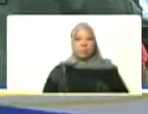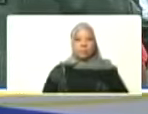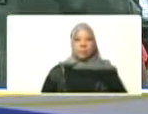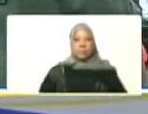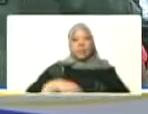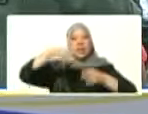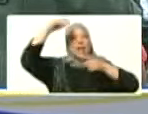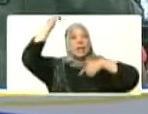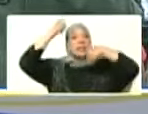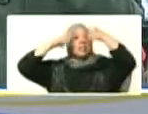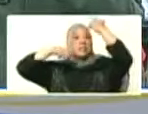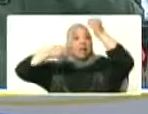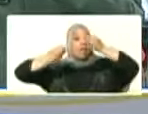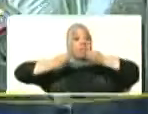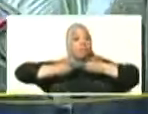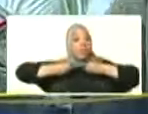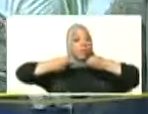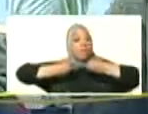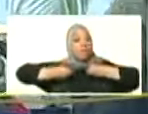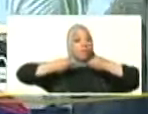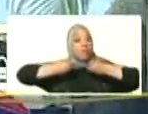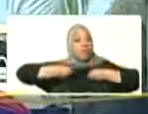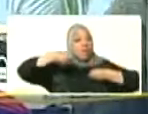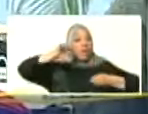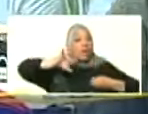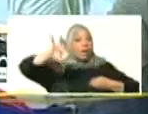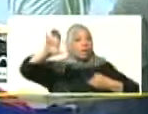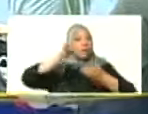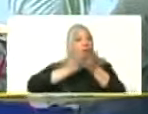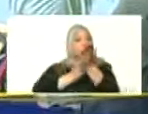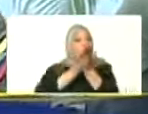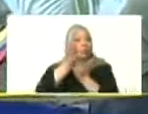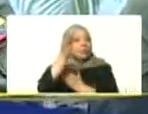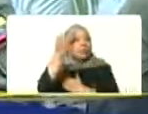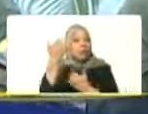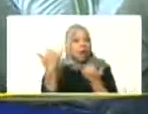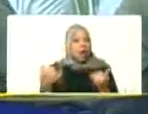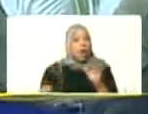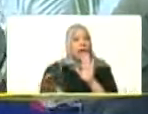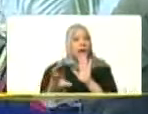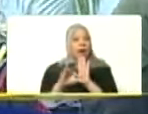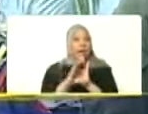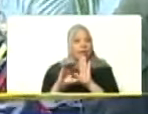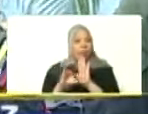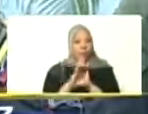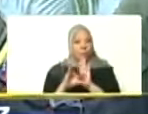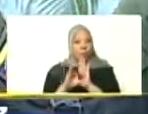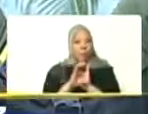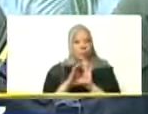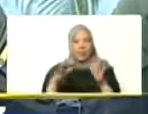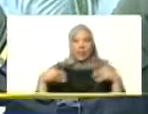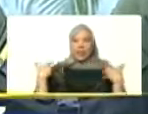Chávez vive, mi comandante en jefe. La patria sigue desde aquí, desde Catia, con toda esta gente maravillosa,